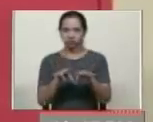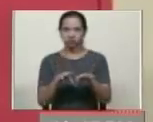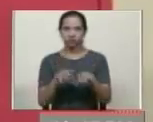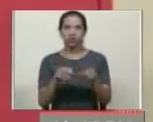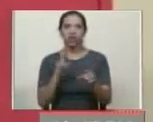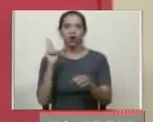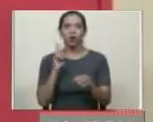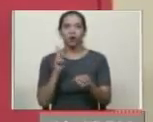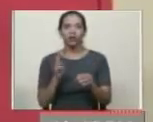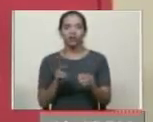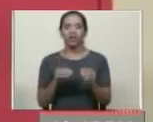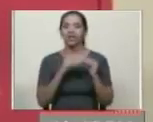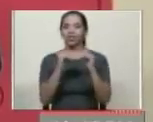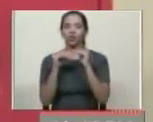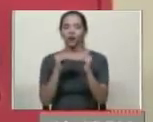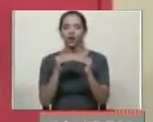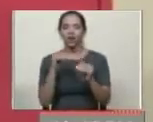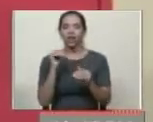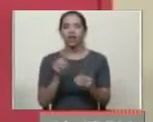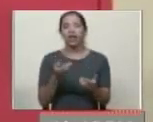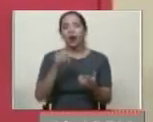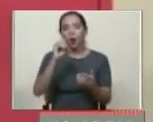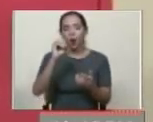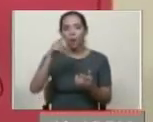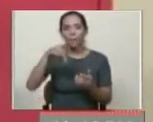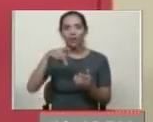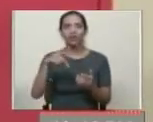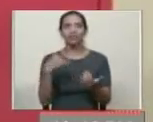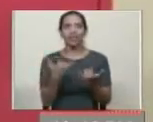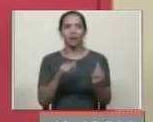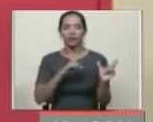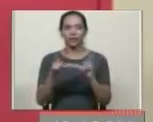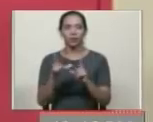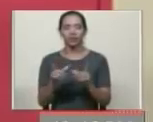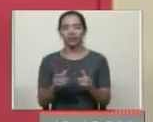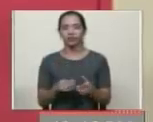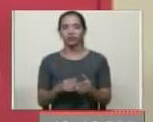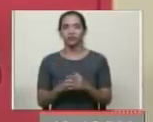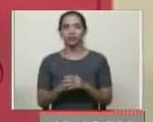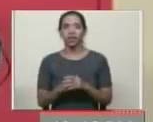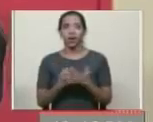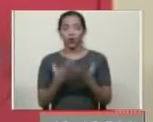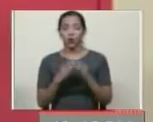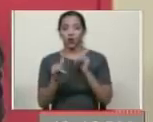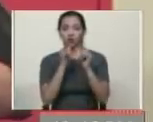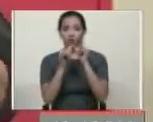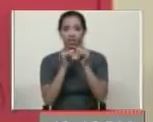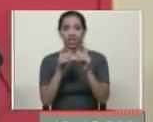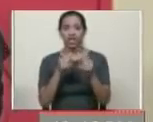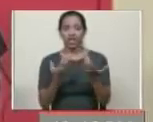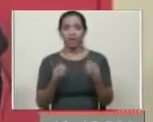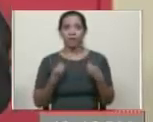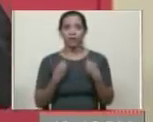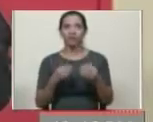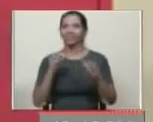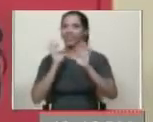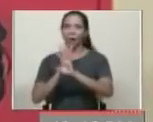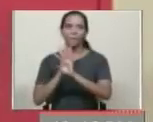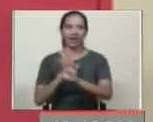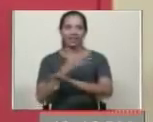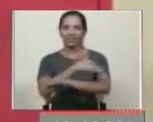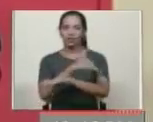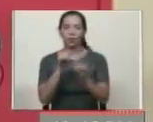iguales, @orlenis_ov. Ya por ahí estamos más al día con las transmisiones en vivo. Y desde la marcha, desde la calle, mostrando